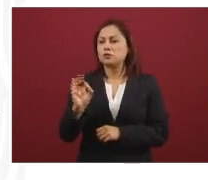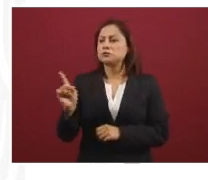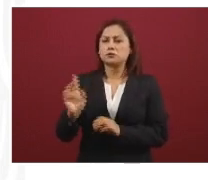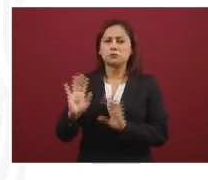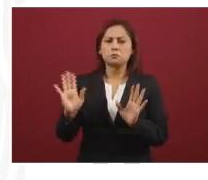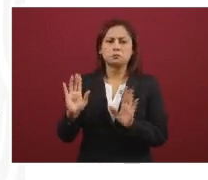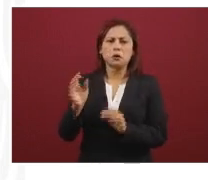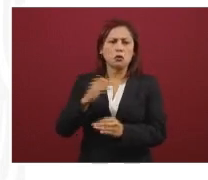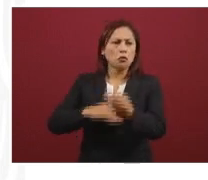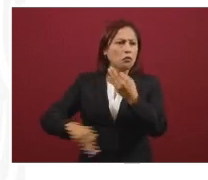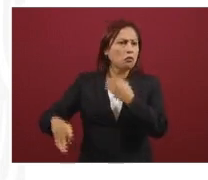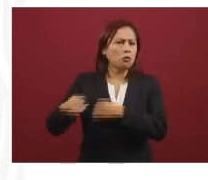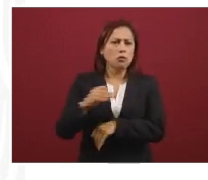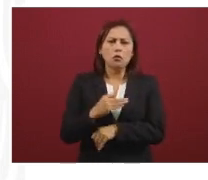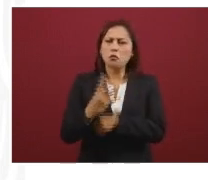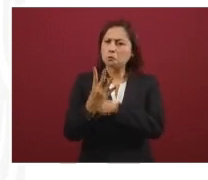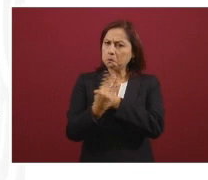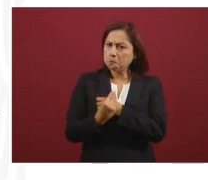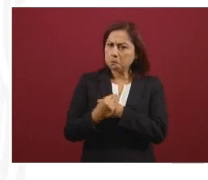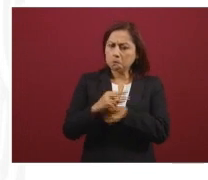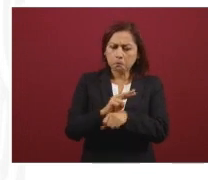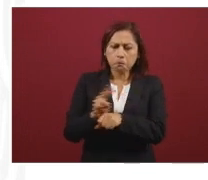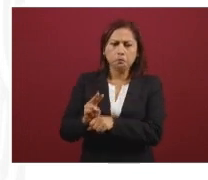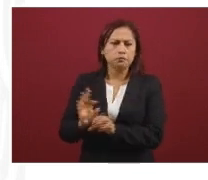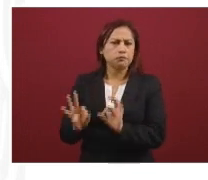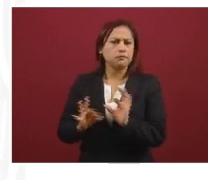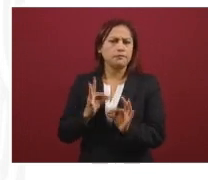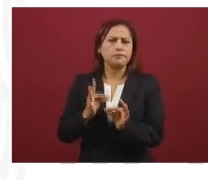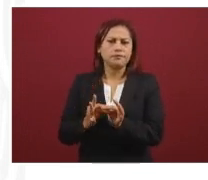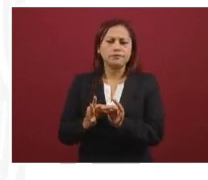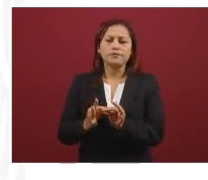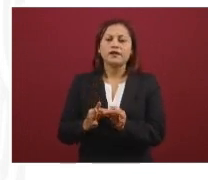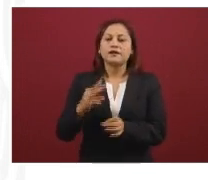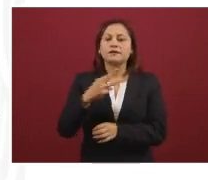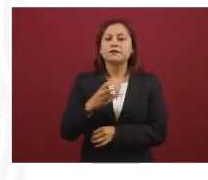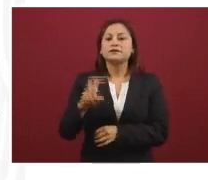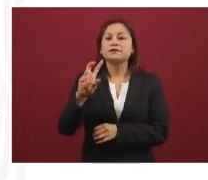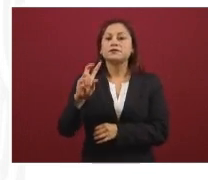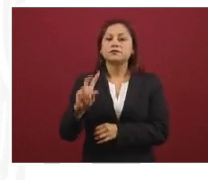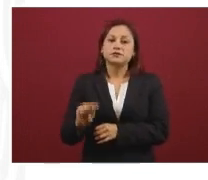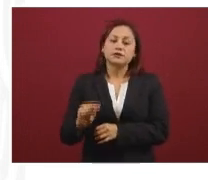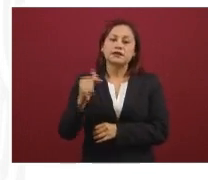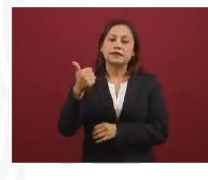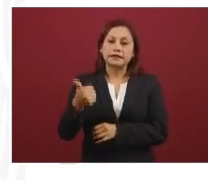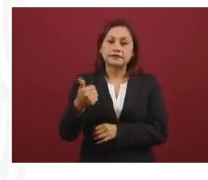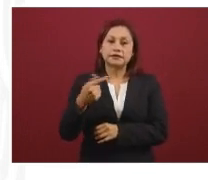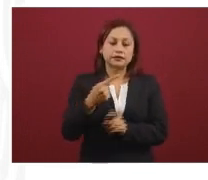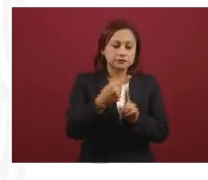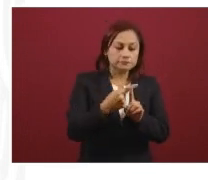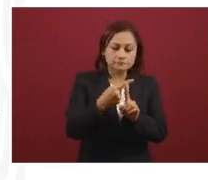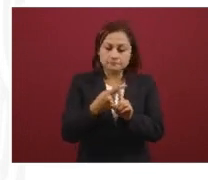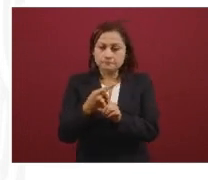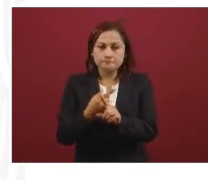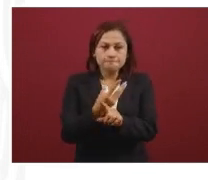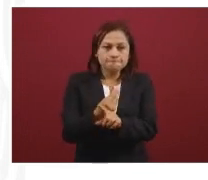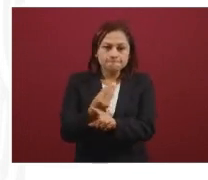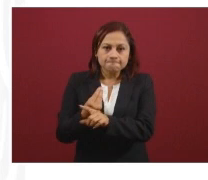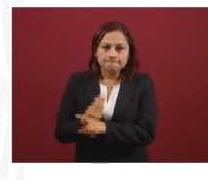la verificación. Todos se dejaron verificar, 376 básculas calibradas, 19 con error, que